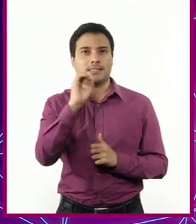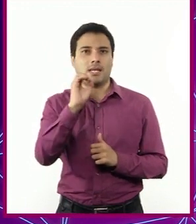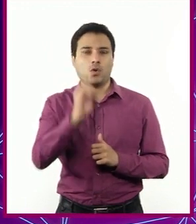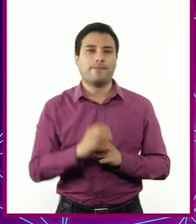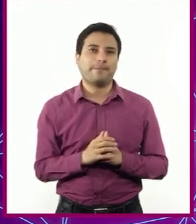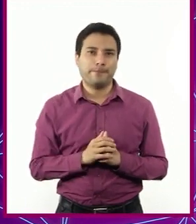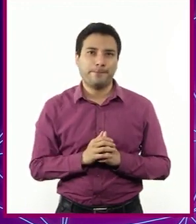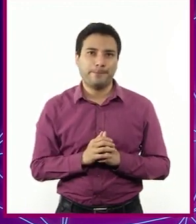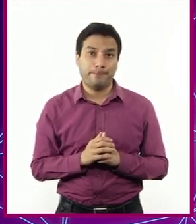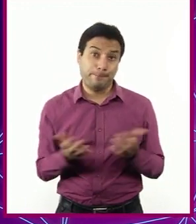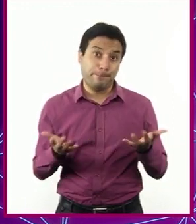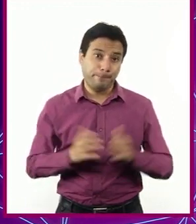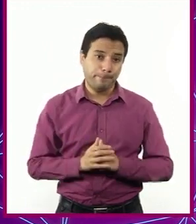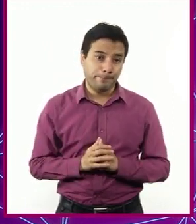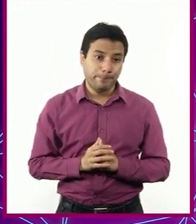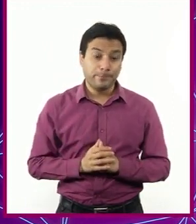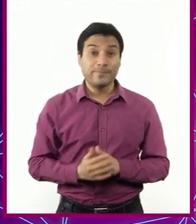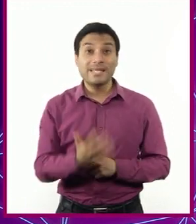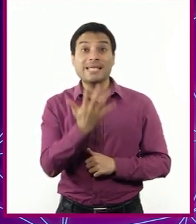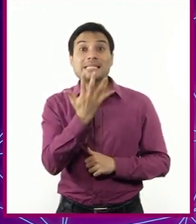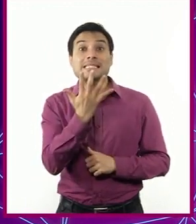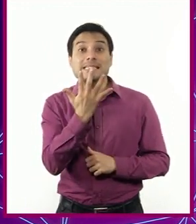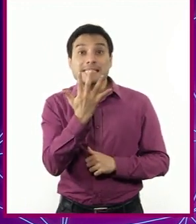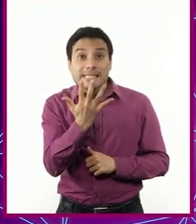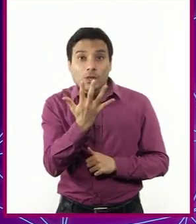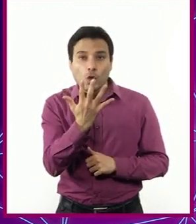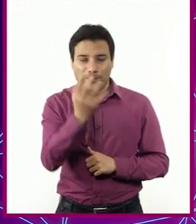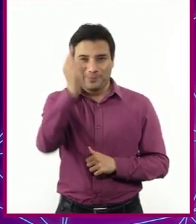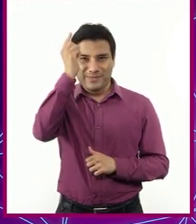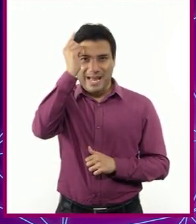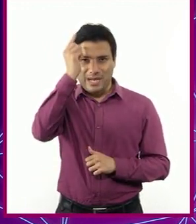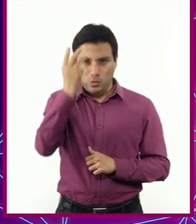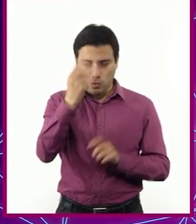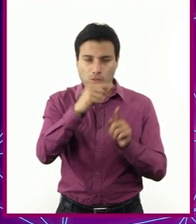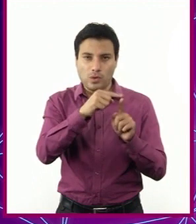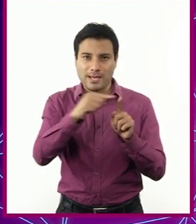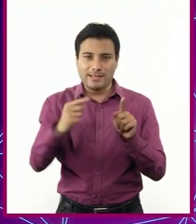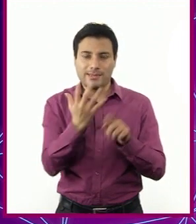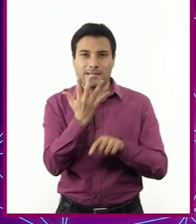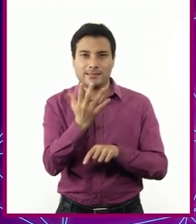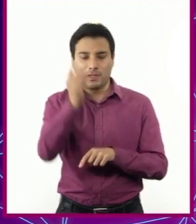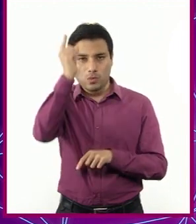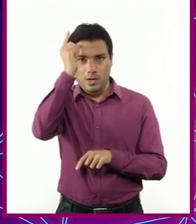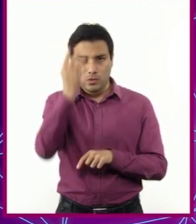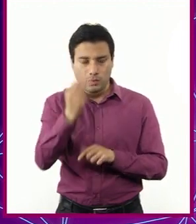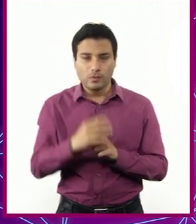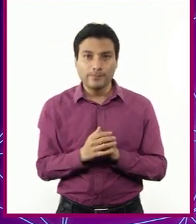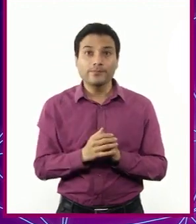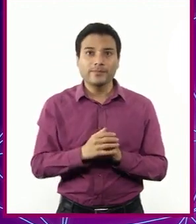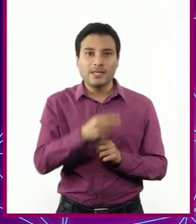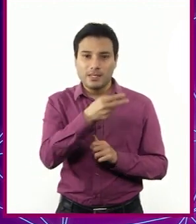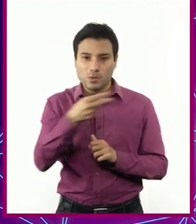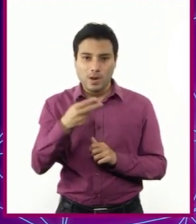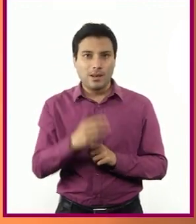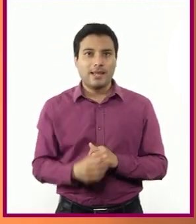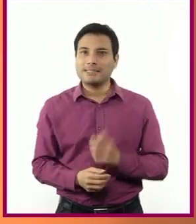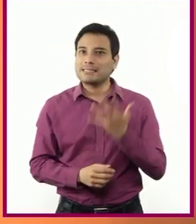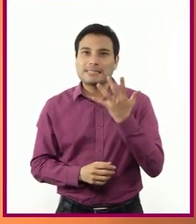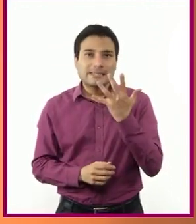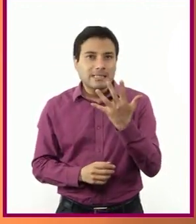El cociente de 5 al cubo entre 5 al cubo también es igual a 5 a la